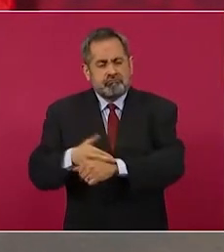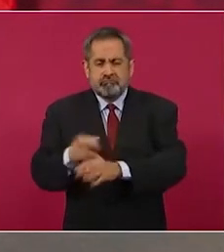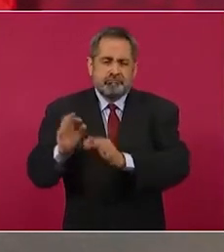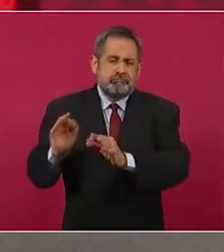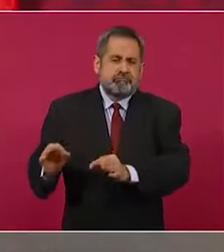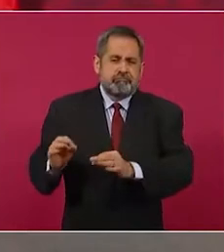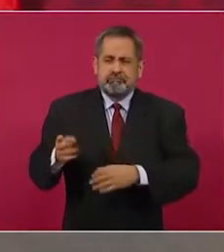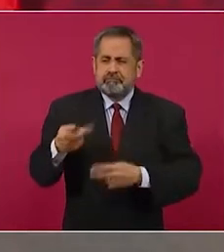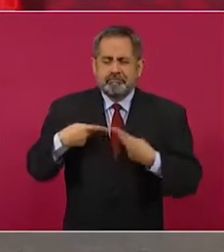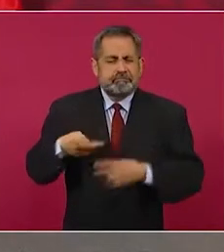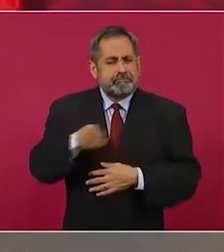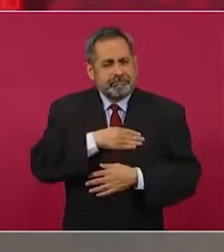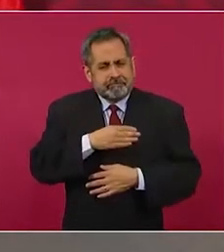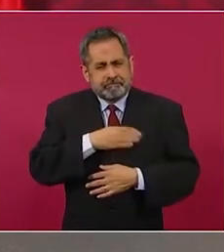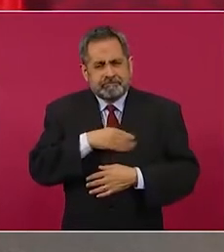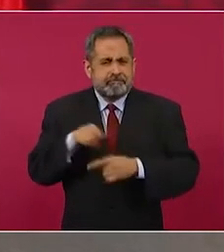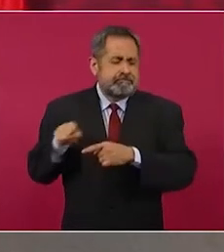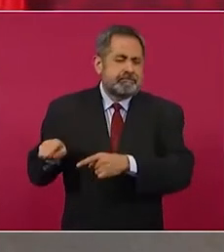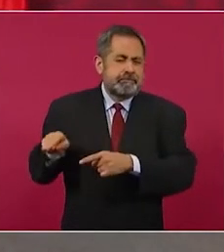buena,